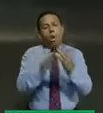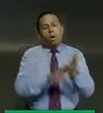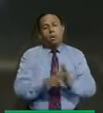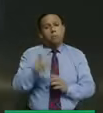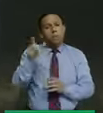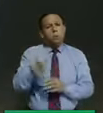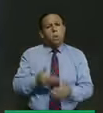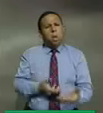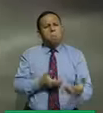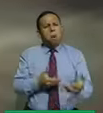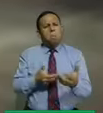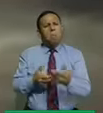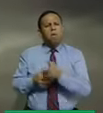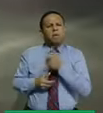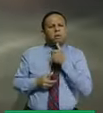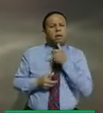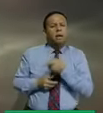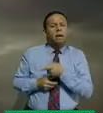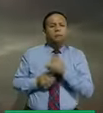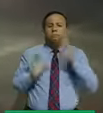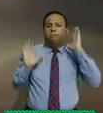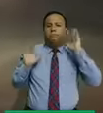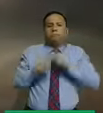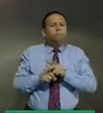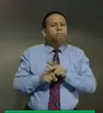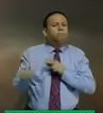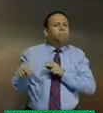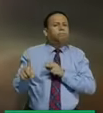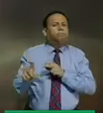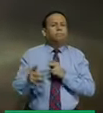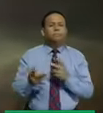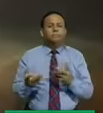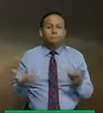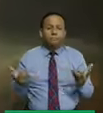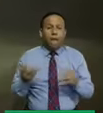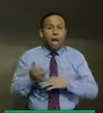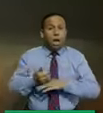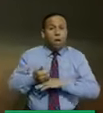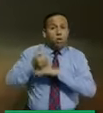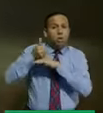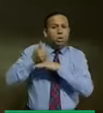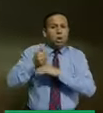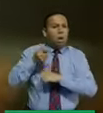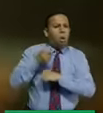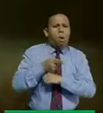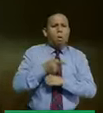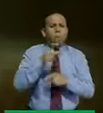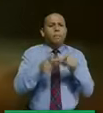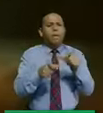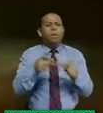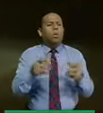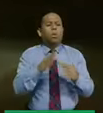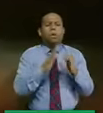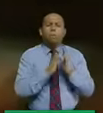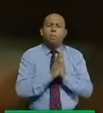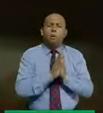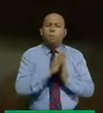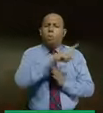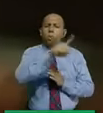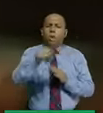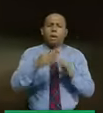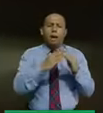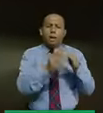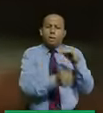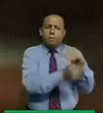los tiroteos no ha sido localizado, mientras las autoridades ordenaron a los habitantes refugiarse en